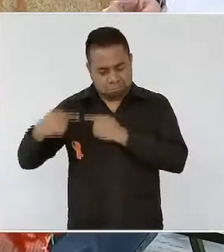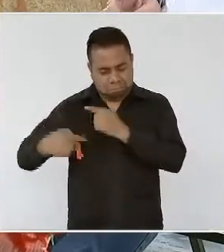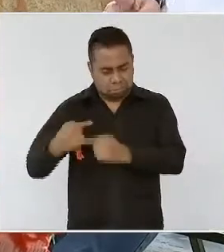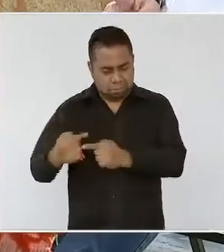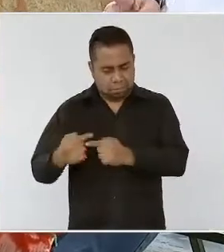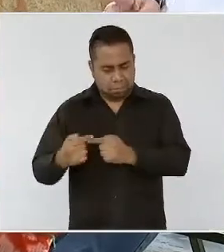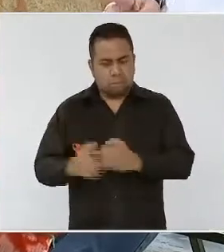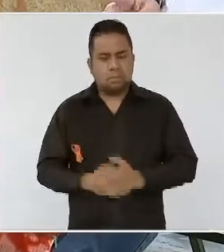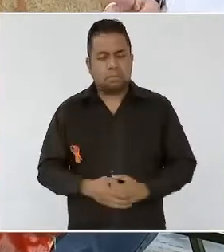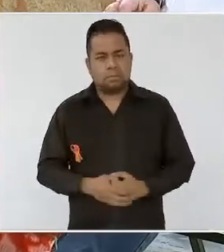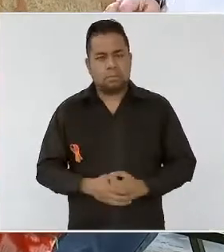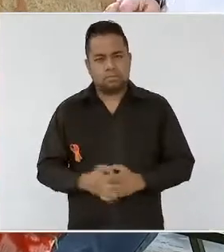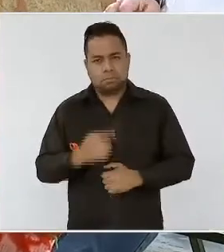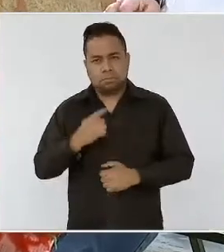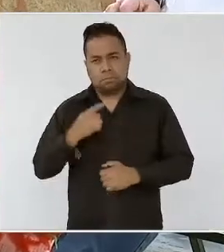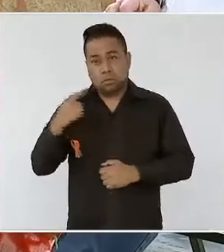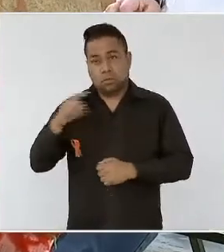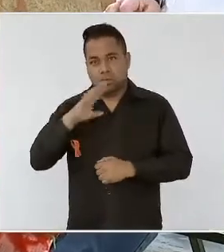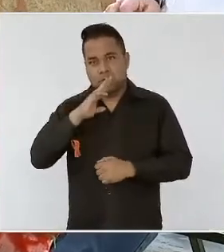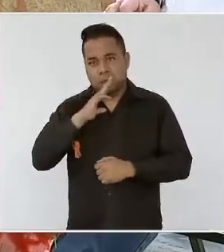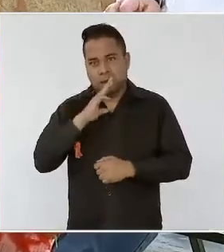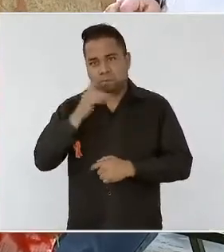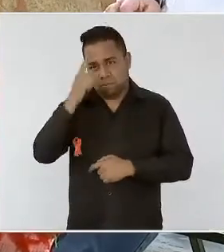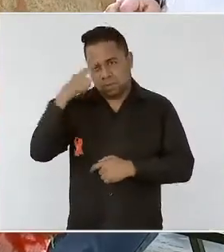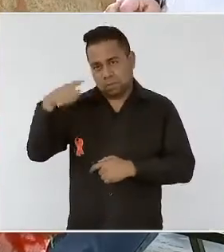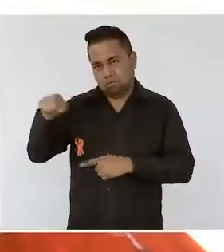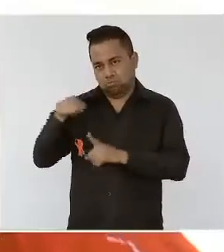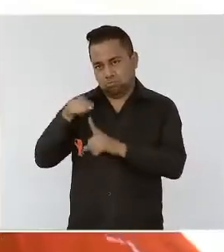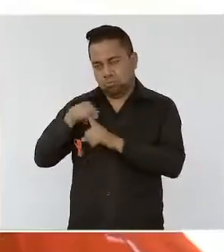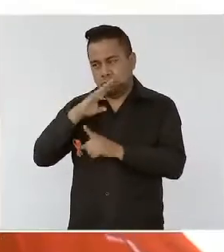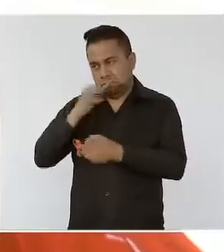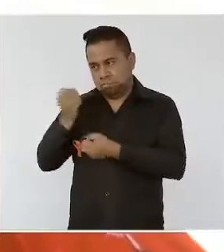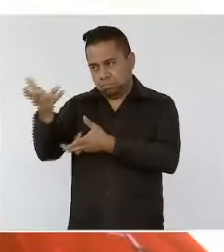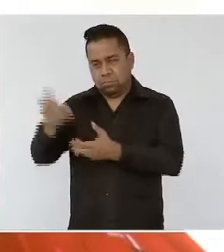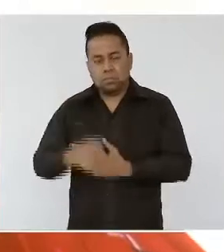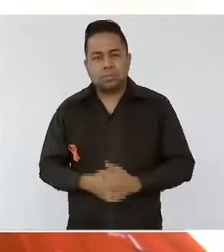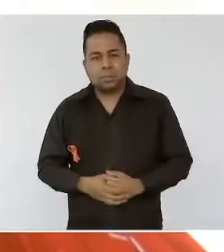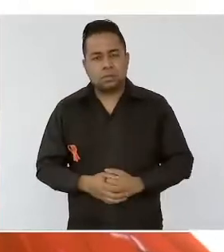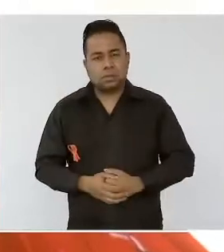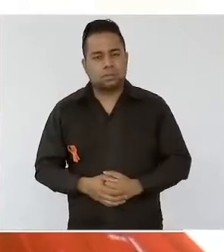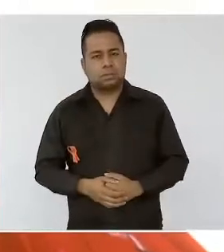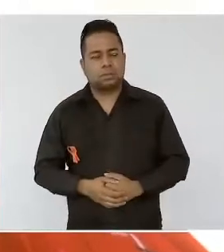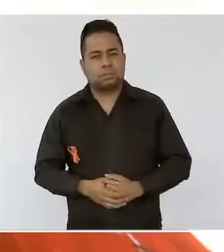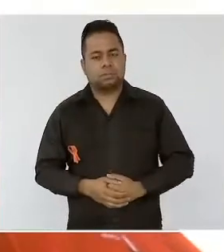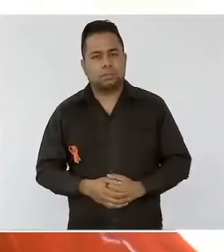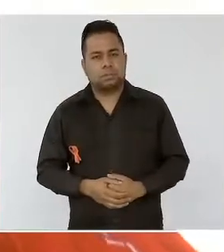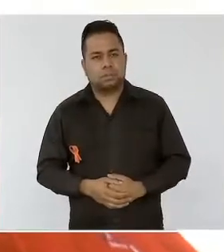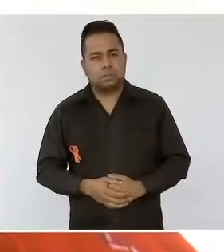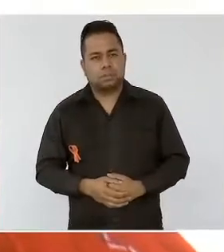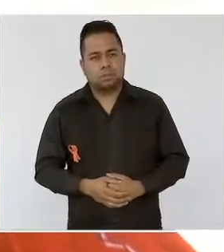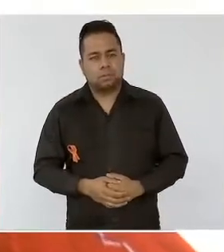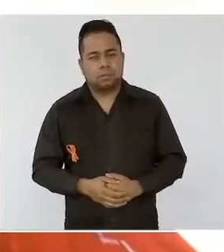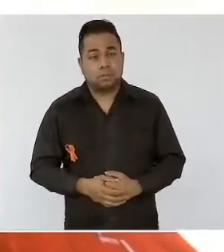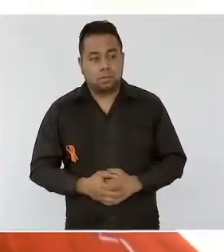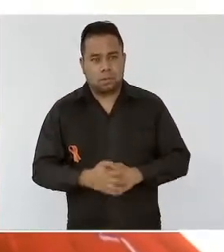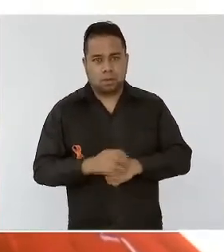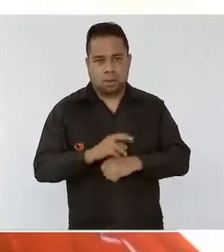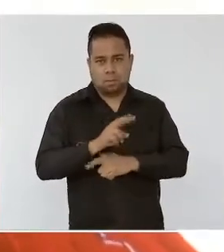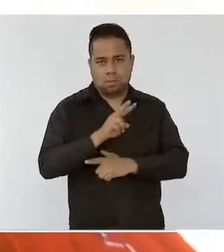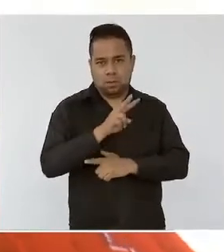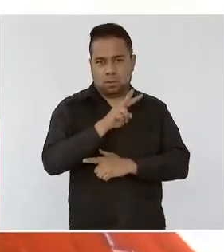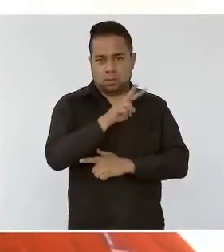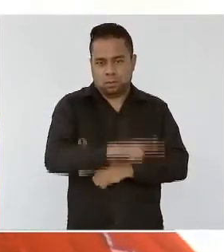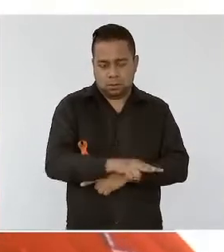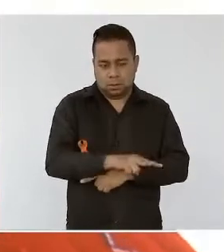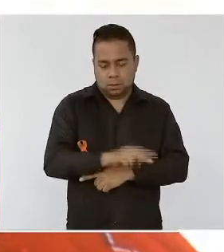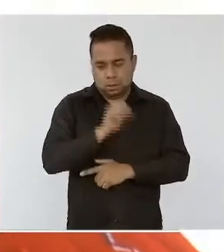No son, le escribe a su madre estas palabras, no son inútiles la verdad